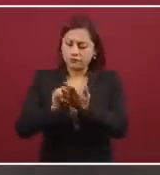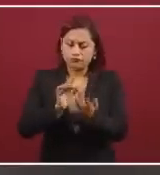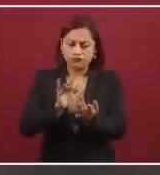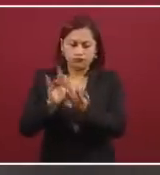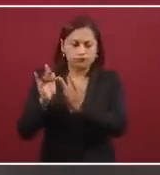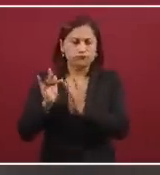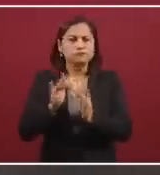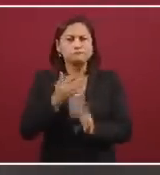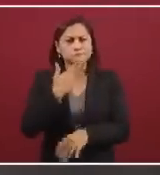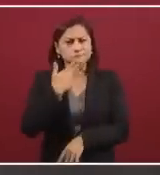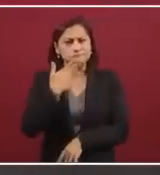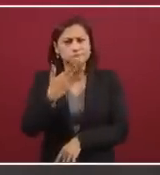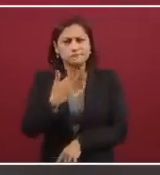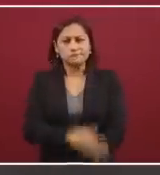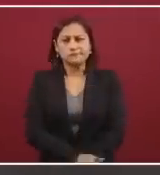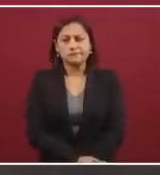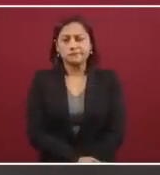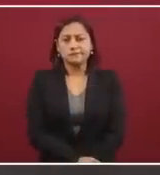pero